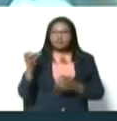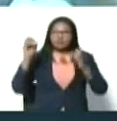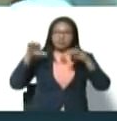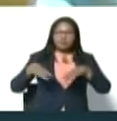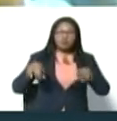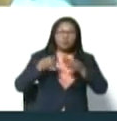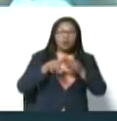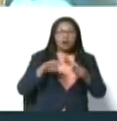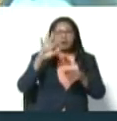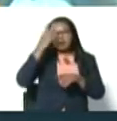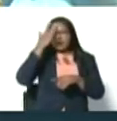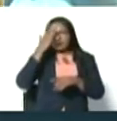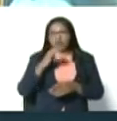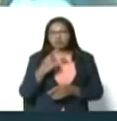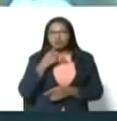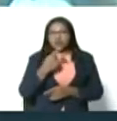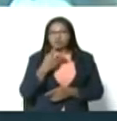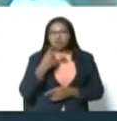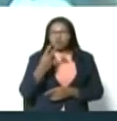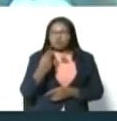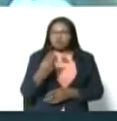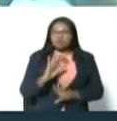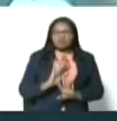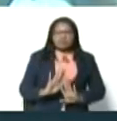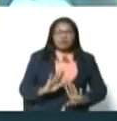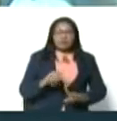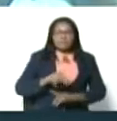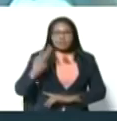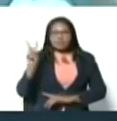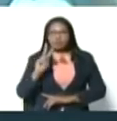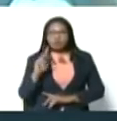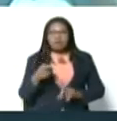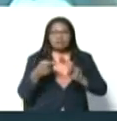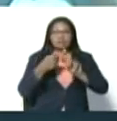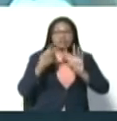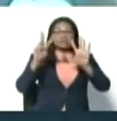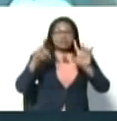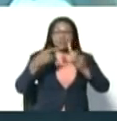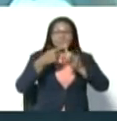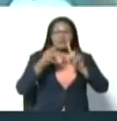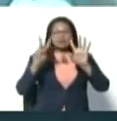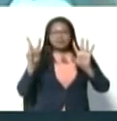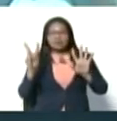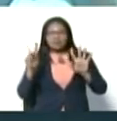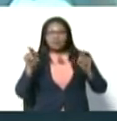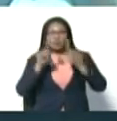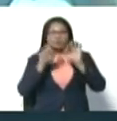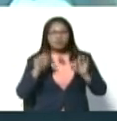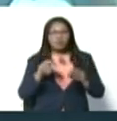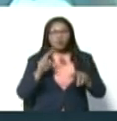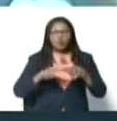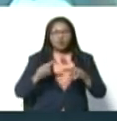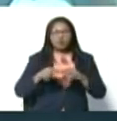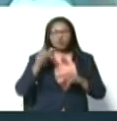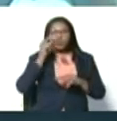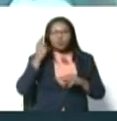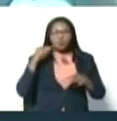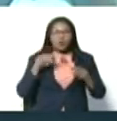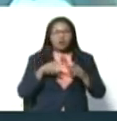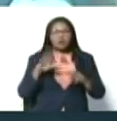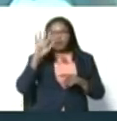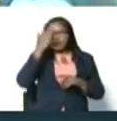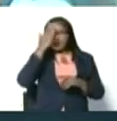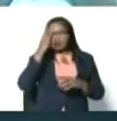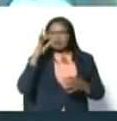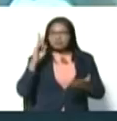y decretaron toque de queda. Yo dije, no, como va en Venezuela el 7 más 7, vamos con los niños y las niñas a un carnaval